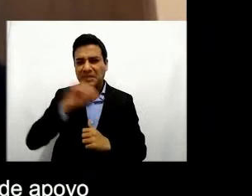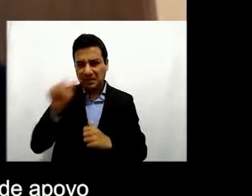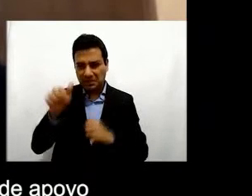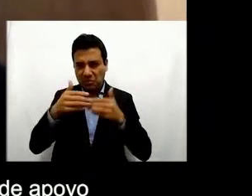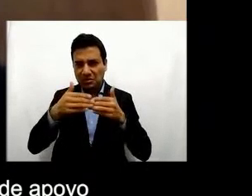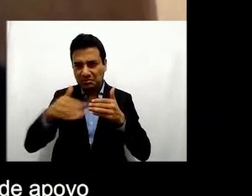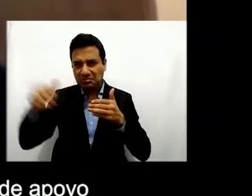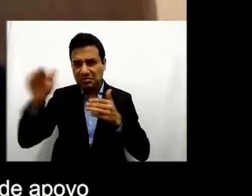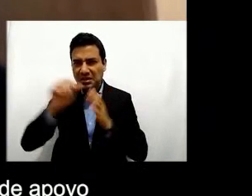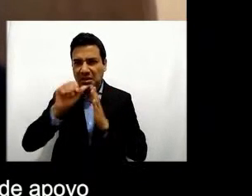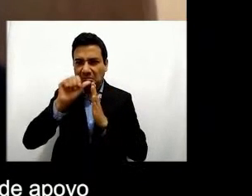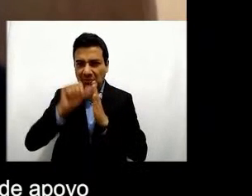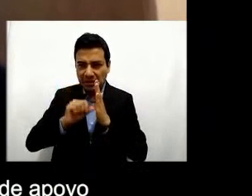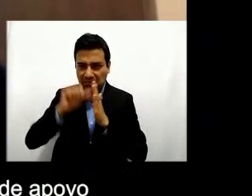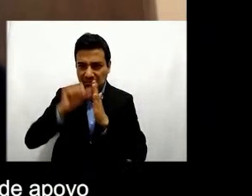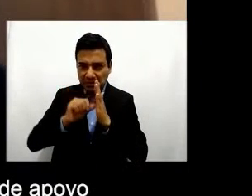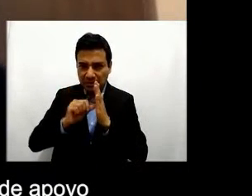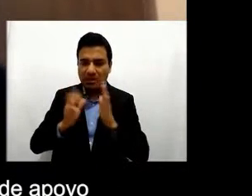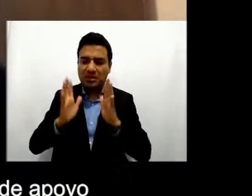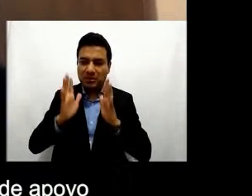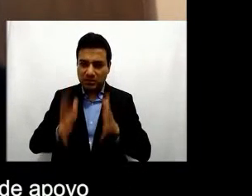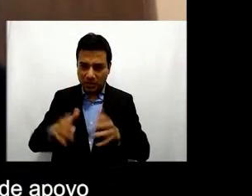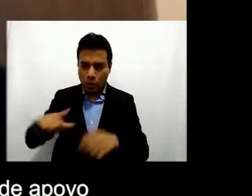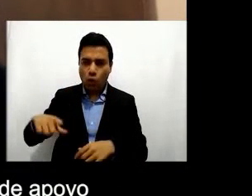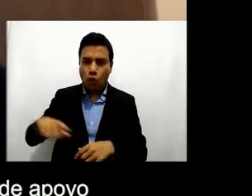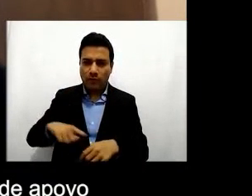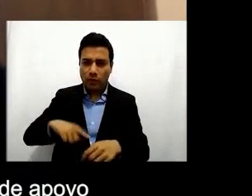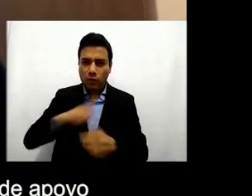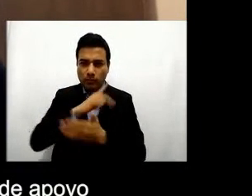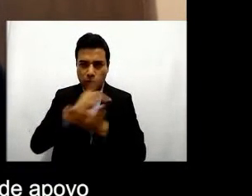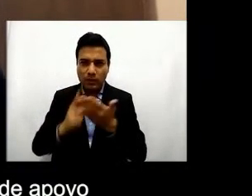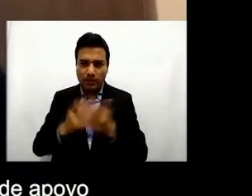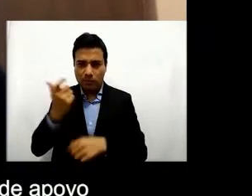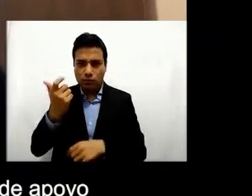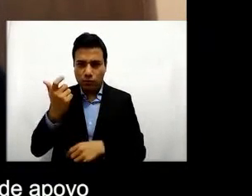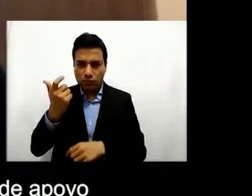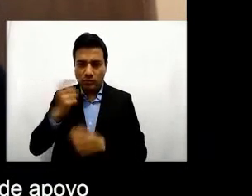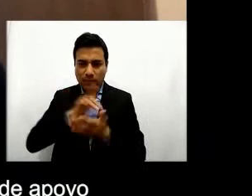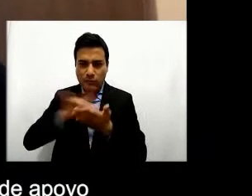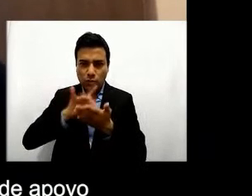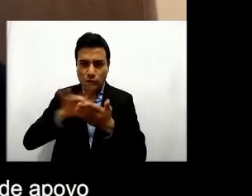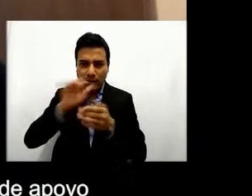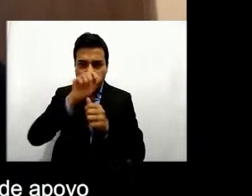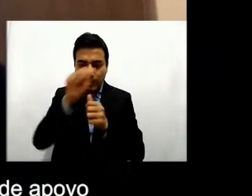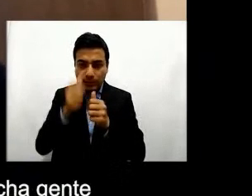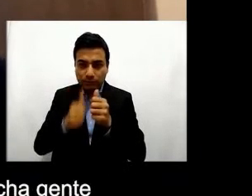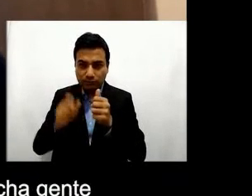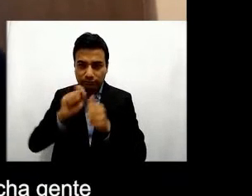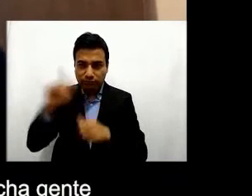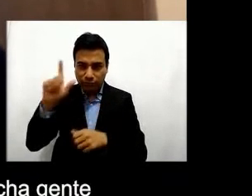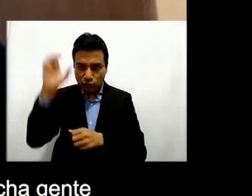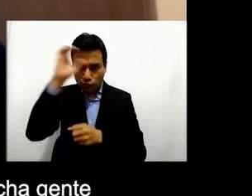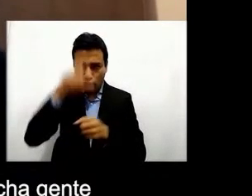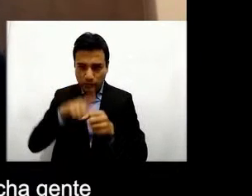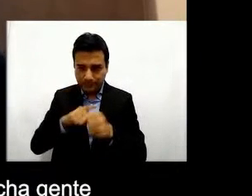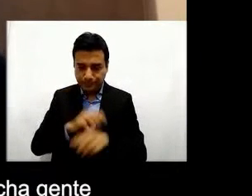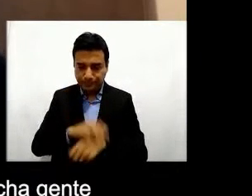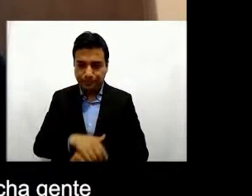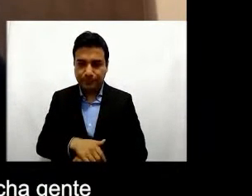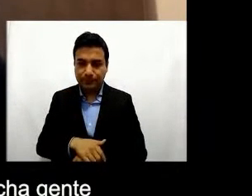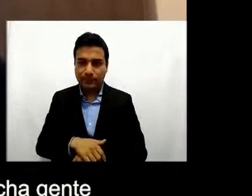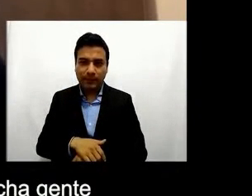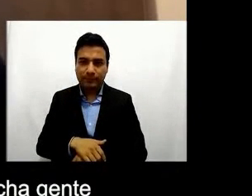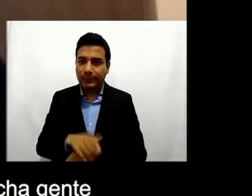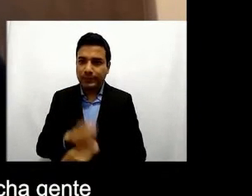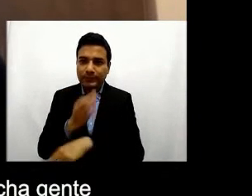algunos programas de apoyo económico para la ciudad, para los artistas, para el sector cultural. Y ya habían llegado